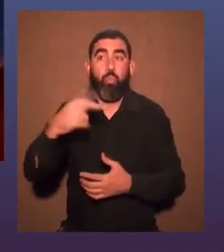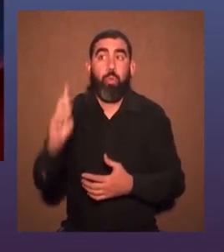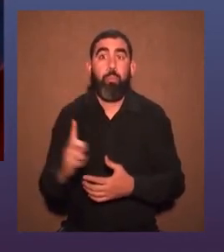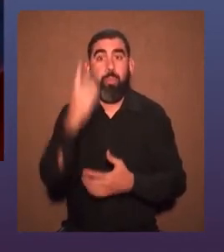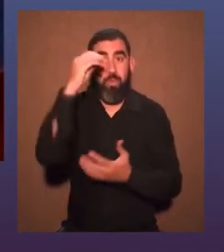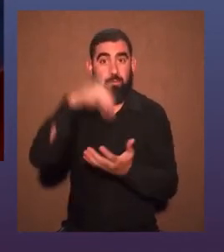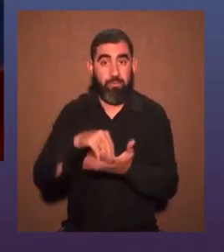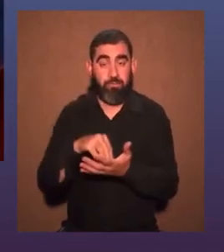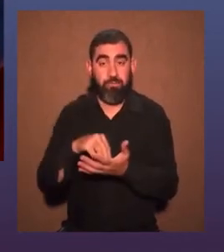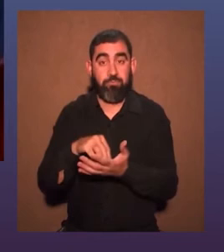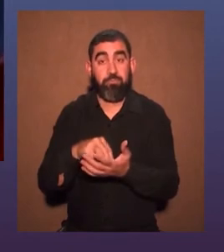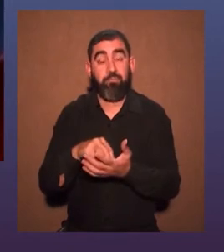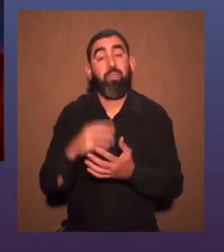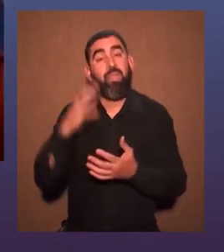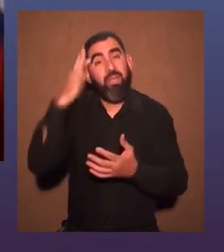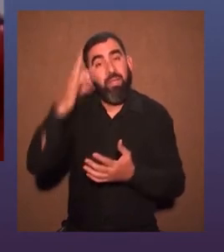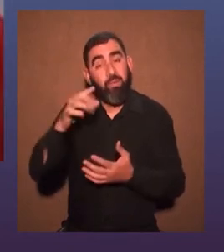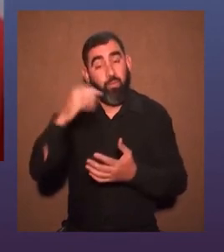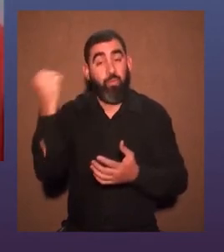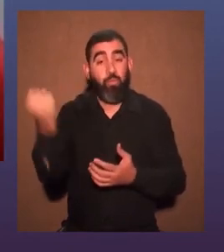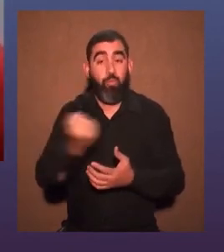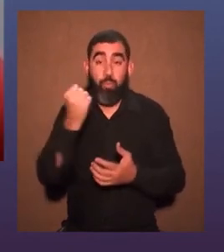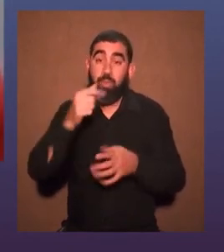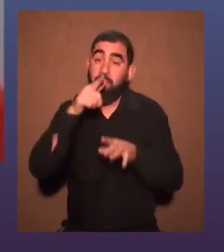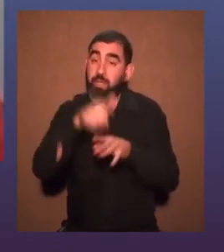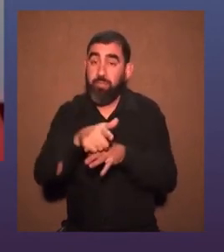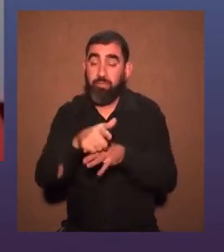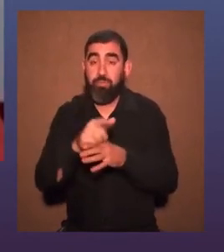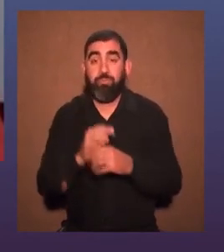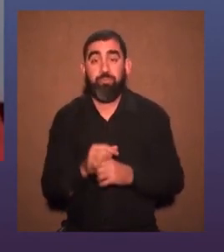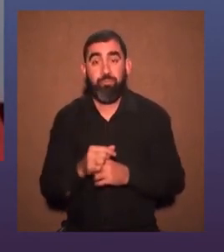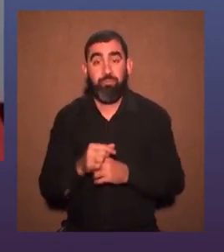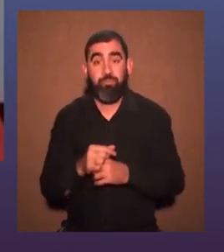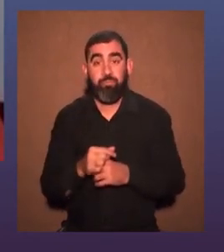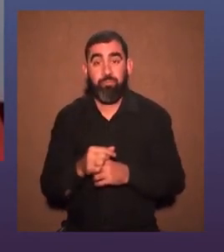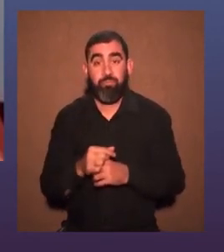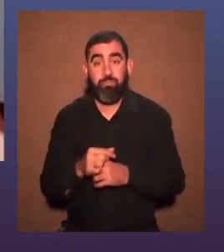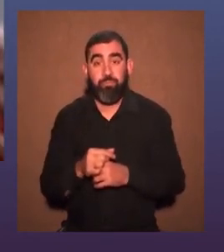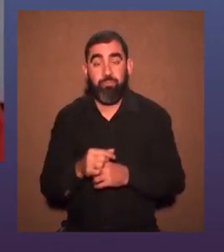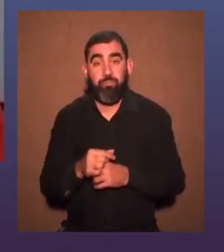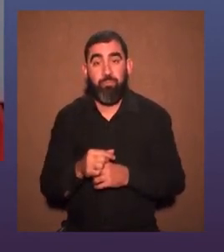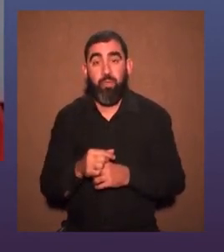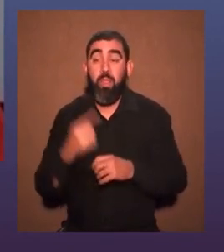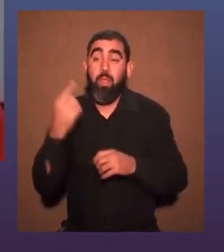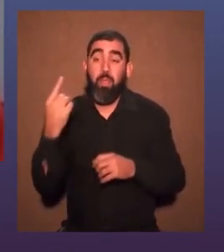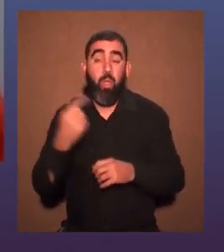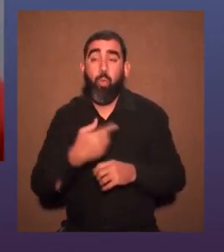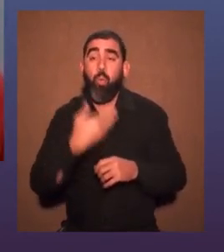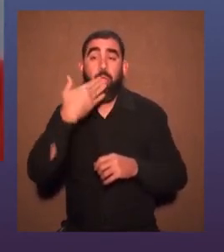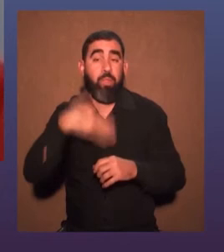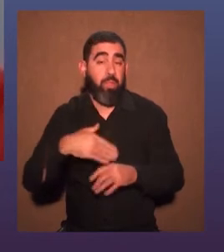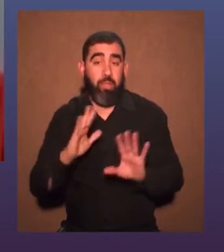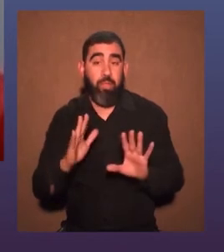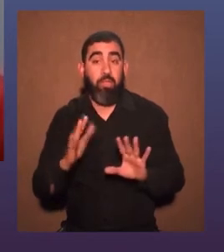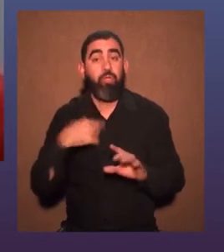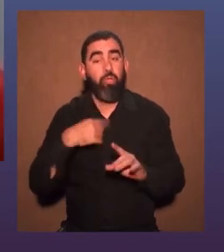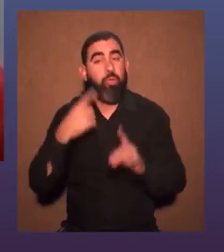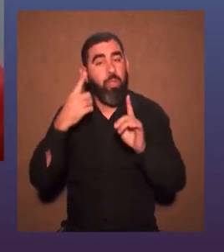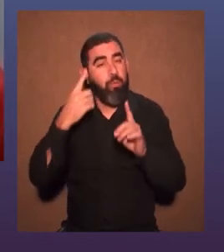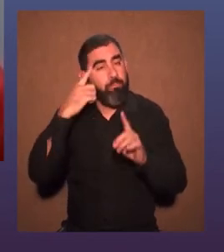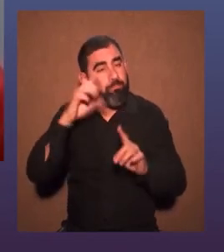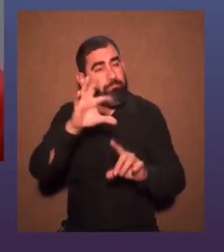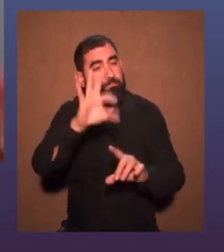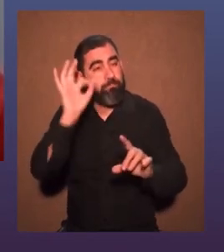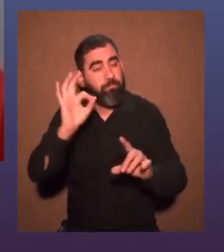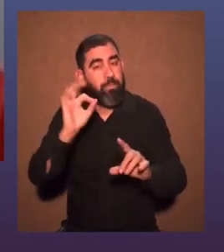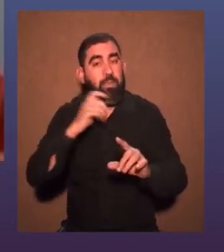entusiasmante. Y bueno, creo que la esencia es eso de las interpretaciones pueden ser varias, pero yo me tengo que prender de algo como